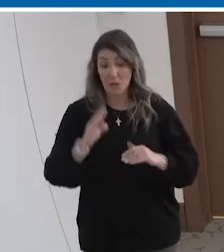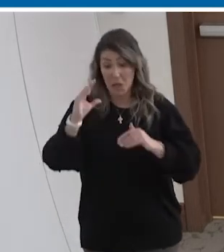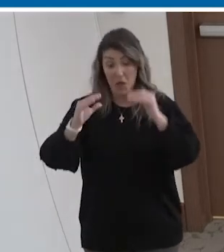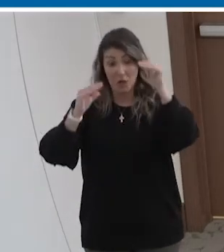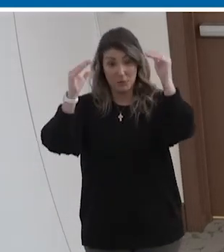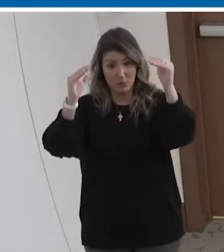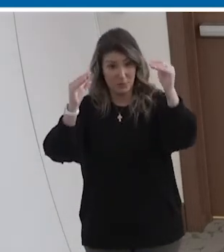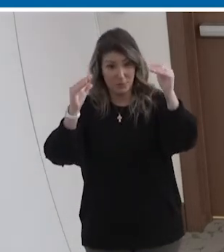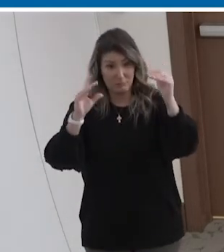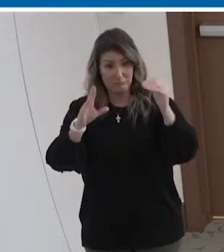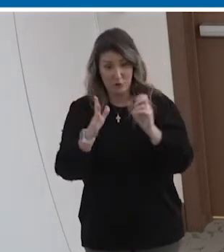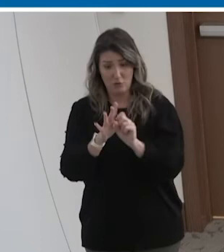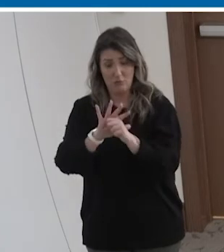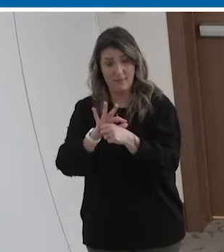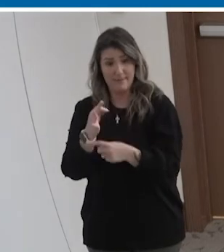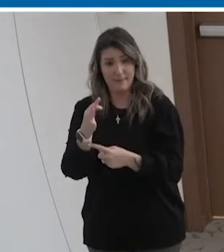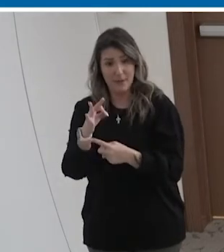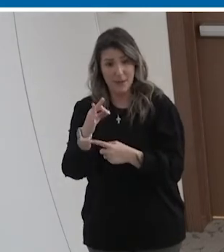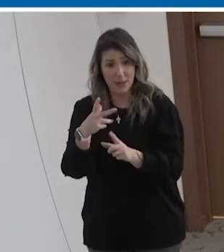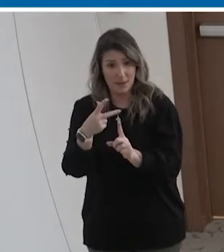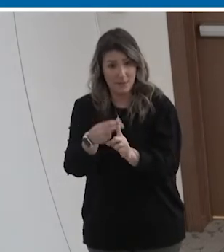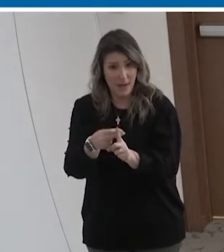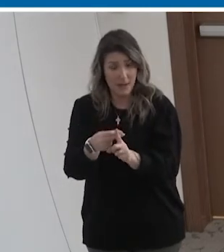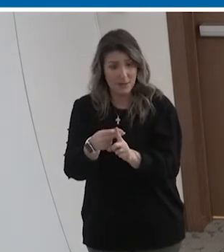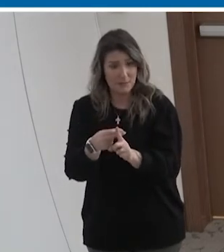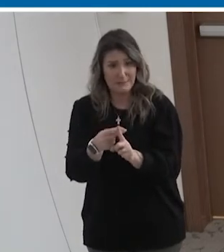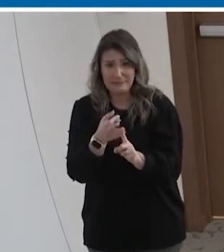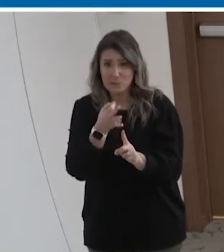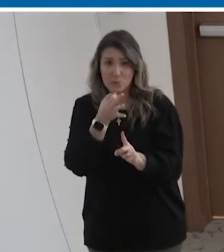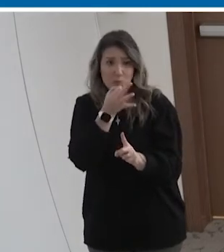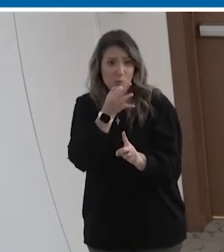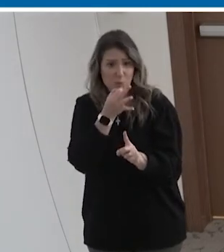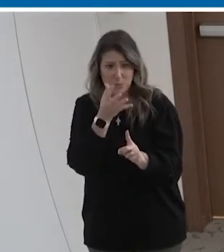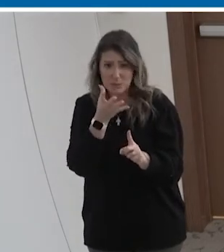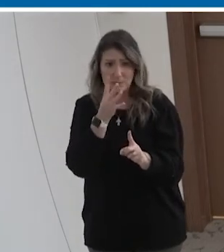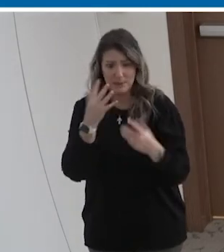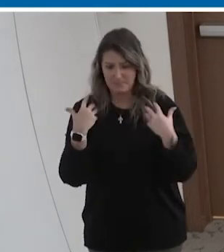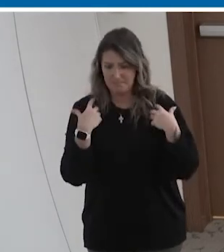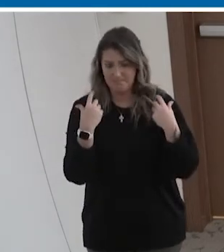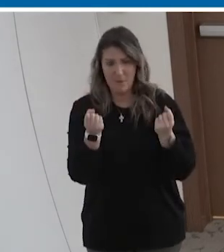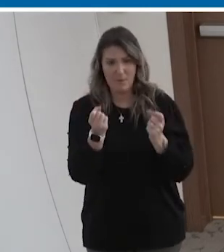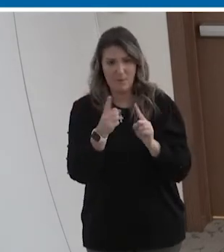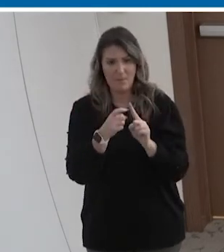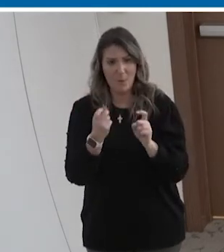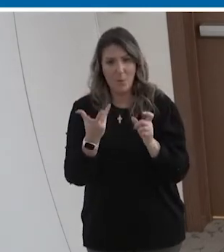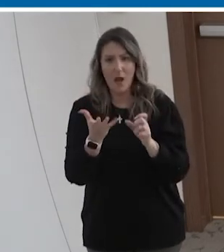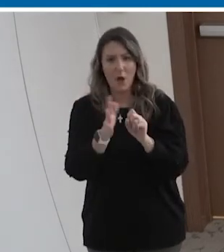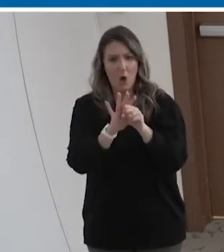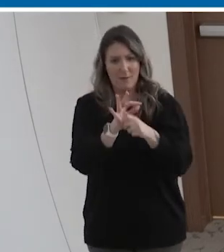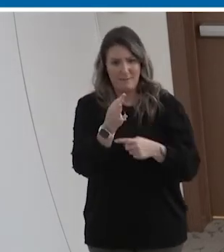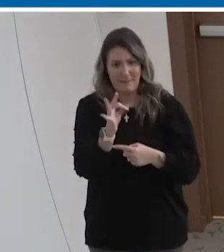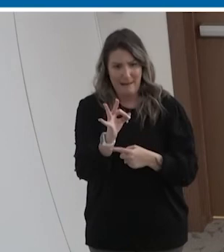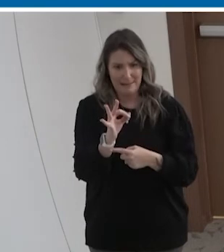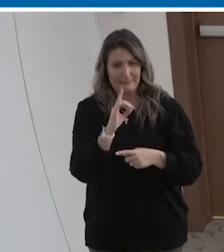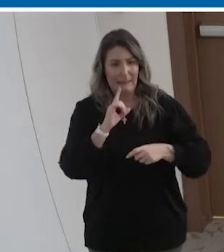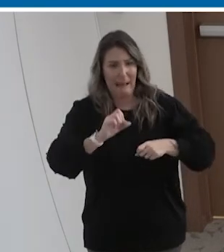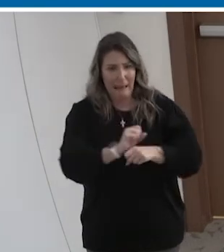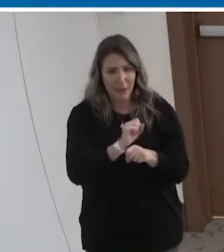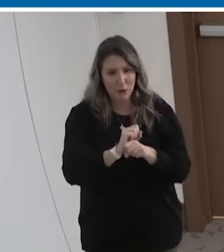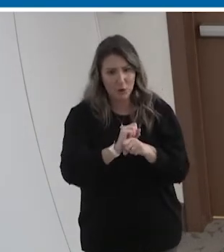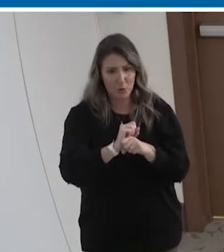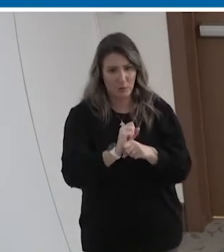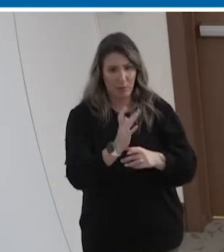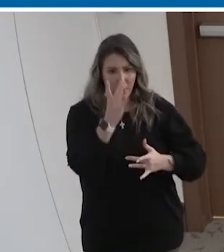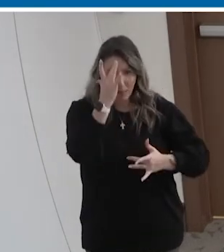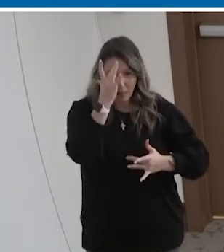get their COVID-19 vaccine as soon as they've recovered from COVID-19 illness. They don't